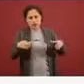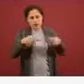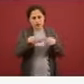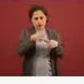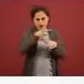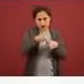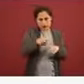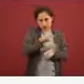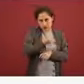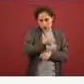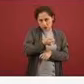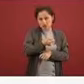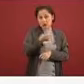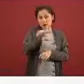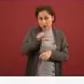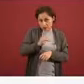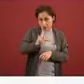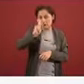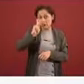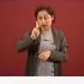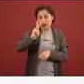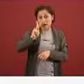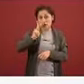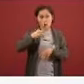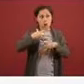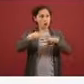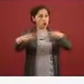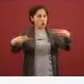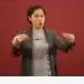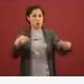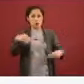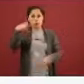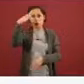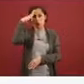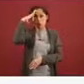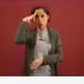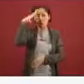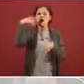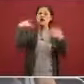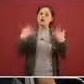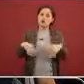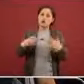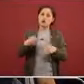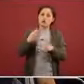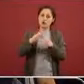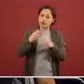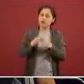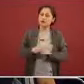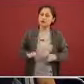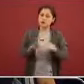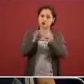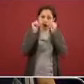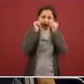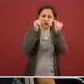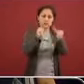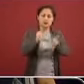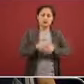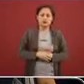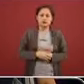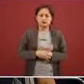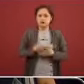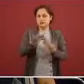una incidencia que es la mayor del país en este momento. Quede claro que esto va